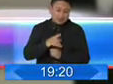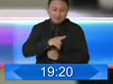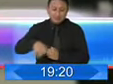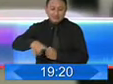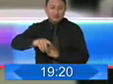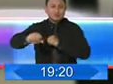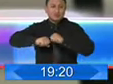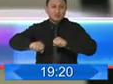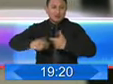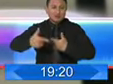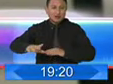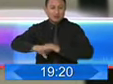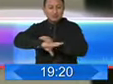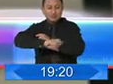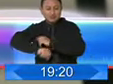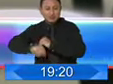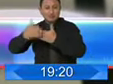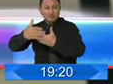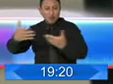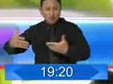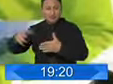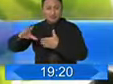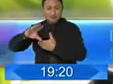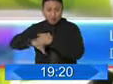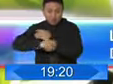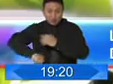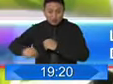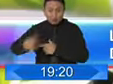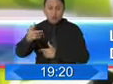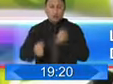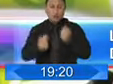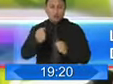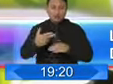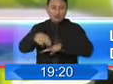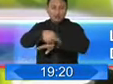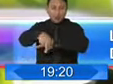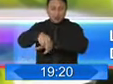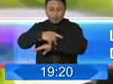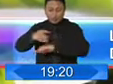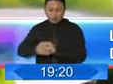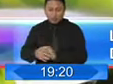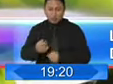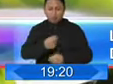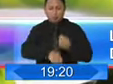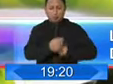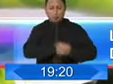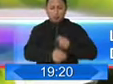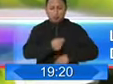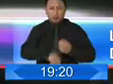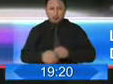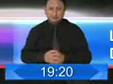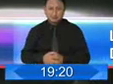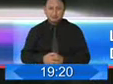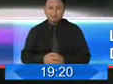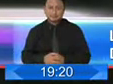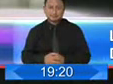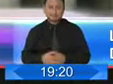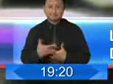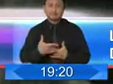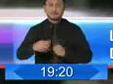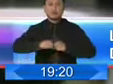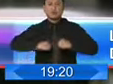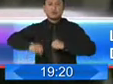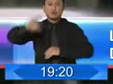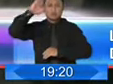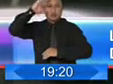de delitos de receptación y comercialización de vehículos, accesorios de autopartes de dudosa procedencia. La operación policial